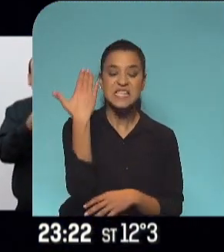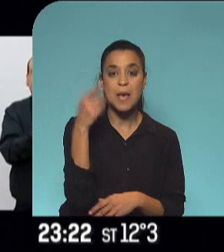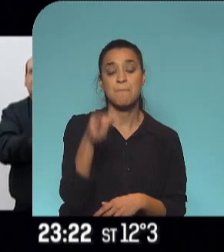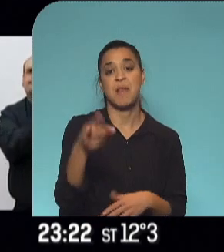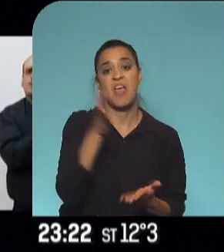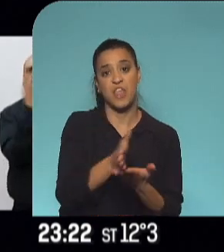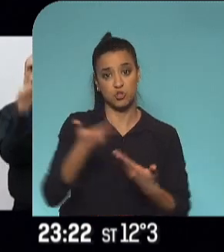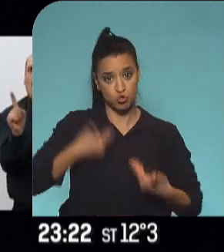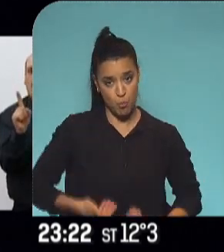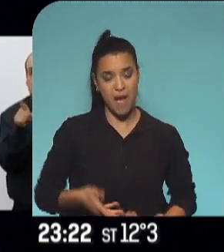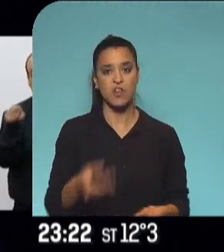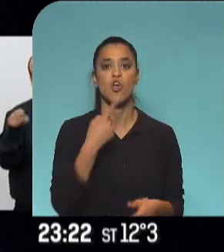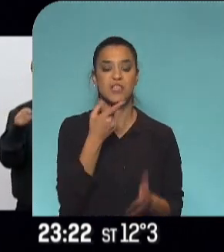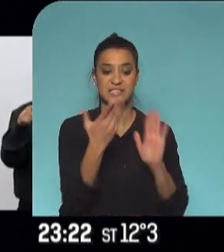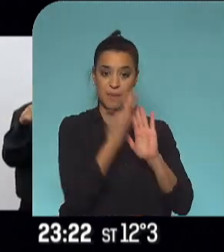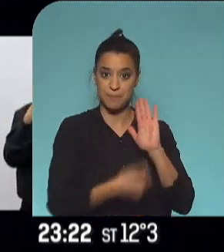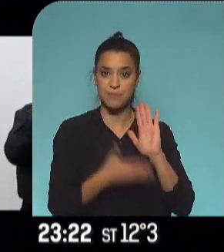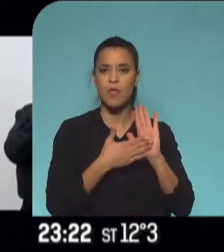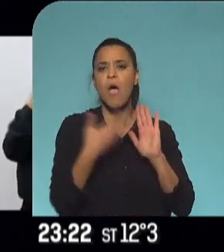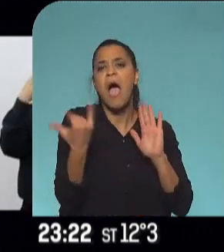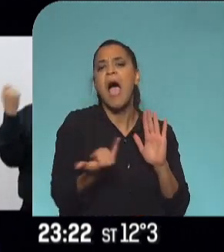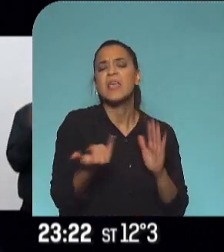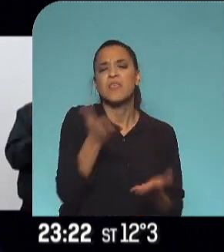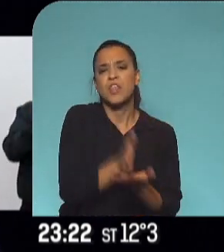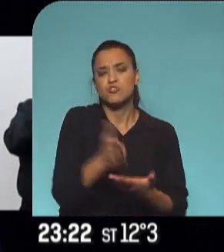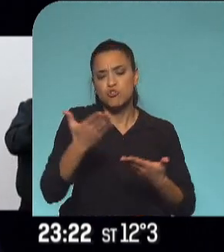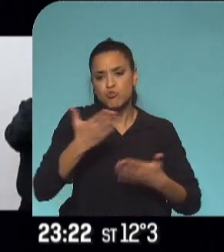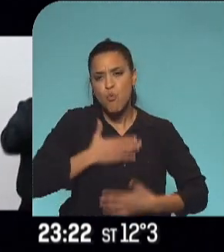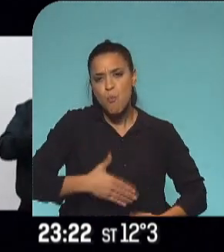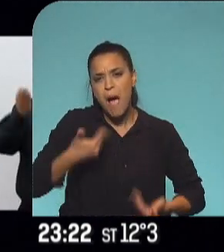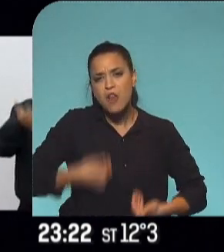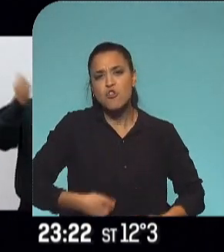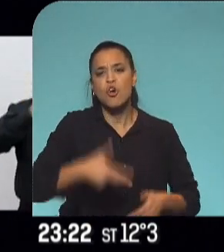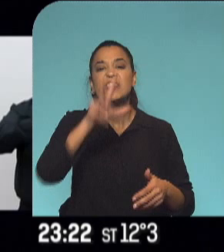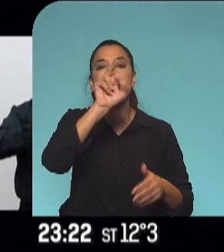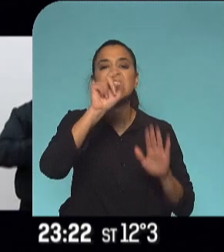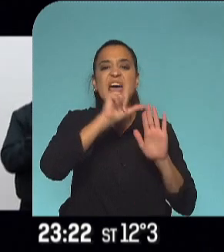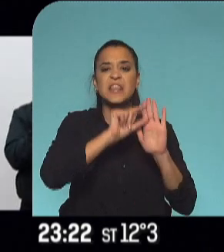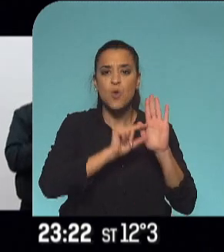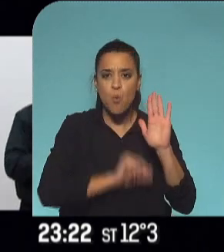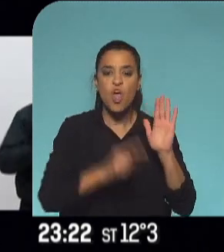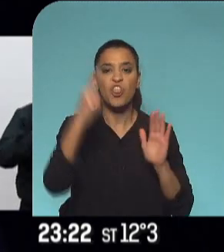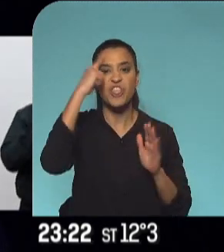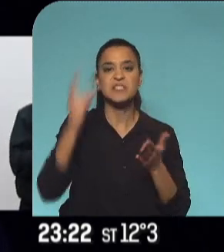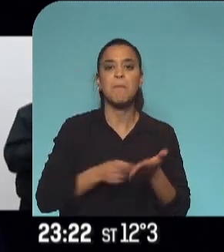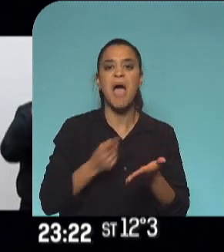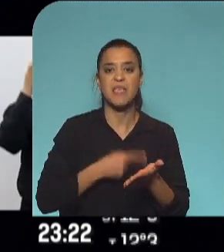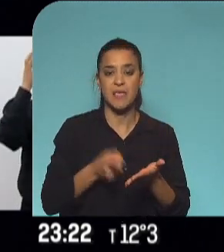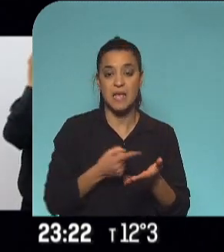Humanos, en su declaración, establece un sinfín de derechos humanos a lo largo de 30 artículos y 10 páginas.